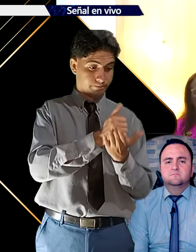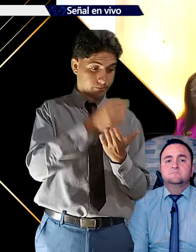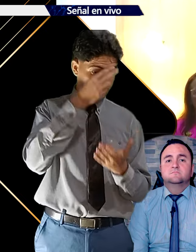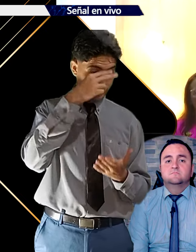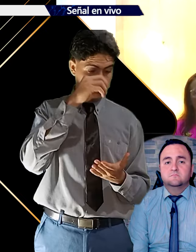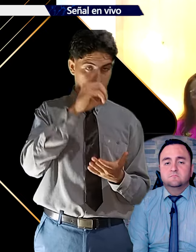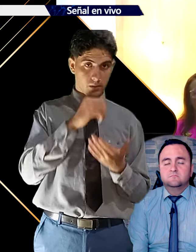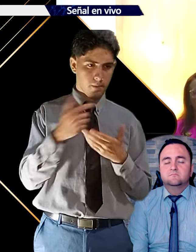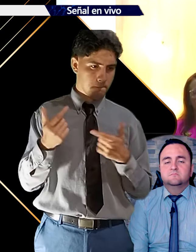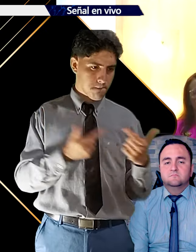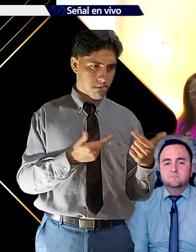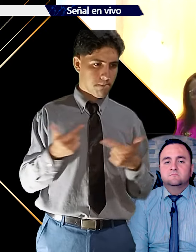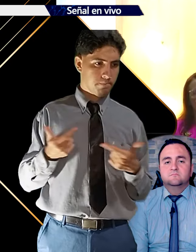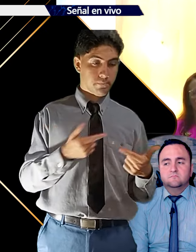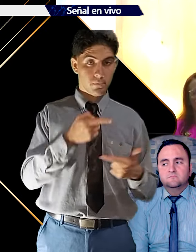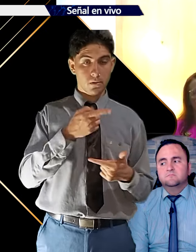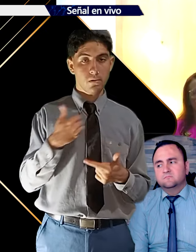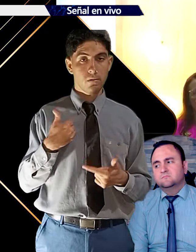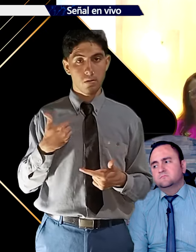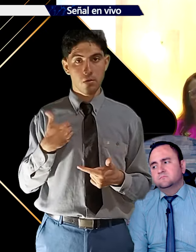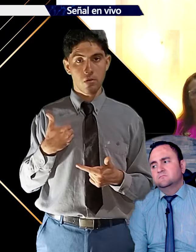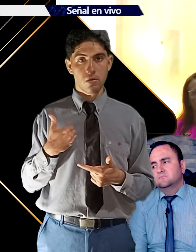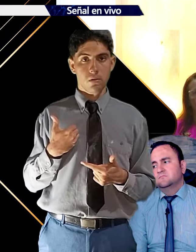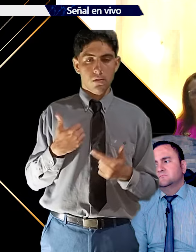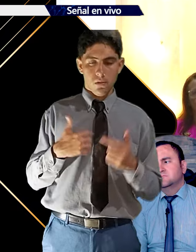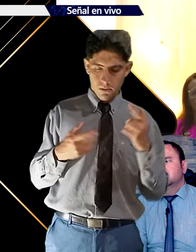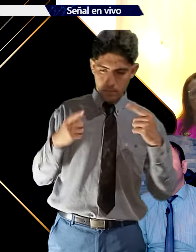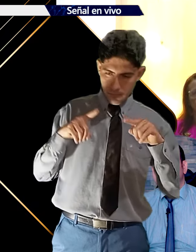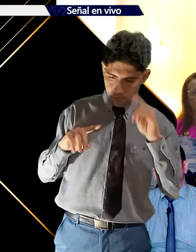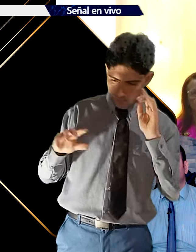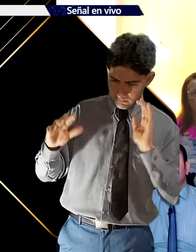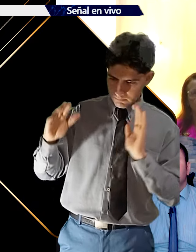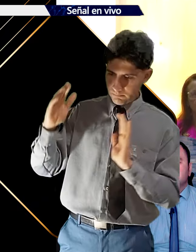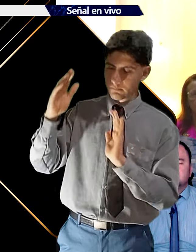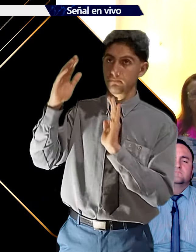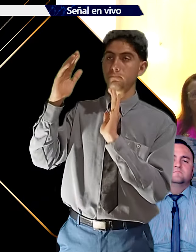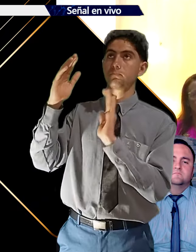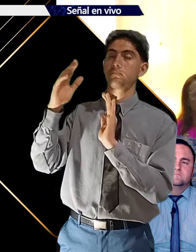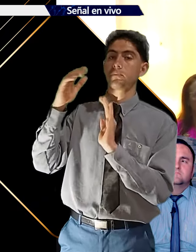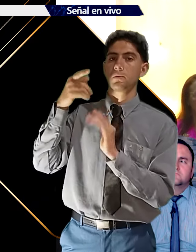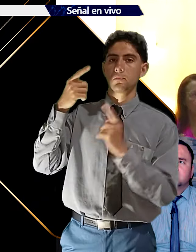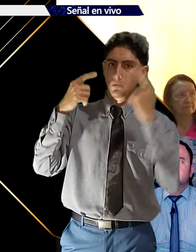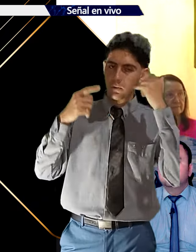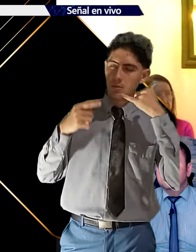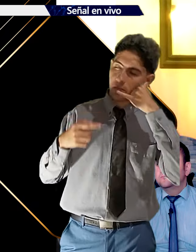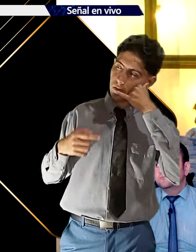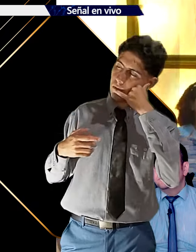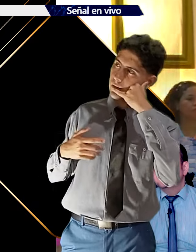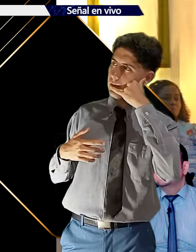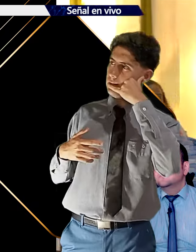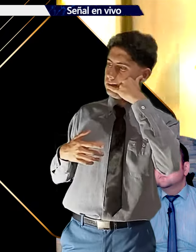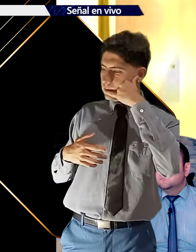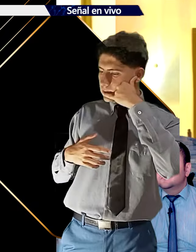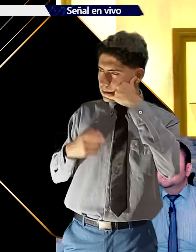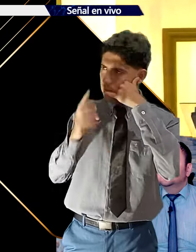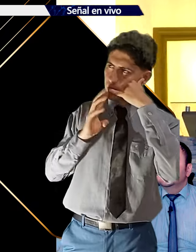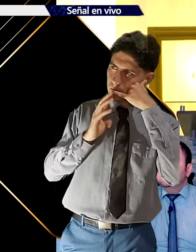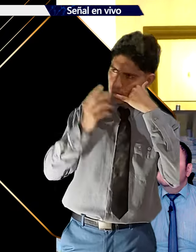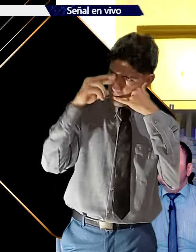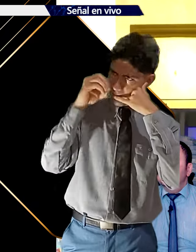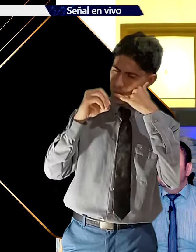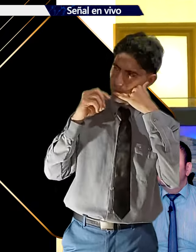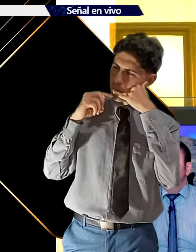se unieron en oración y en ayuno, hermano, y comenzaron a librar esa batalla. El muchacho comenzó a meterse con ellos, a orar, a buscar.